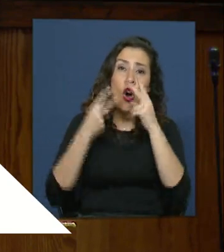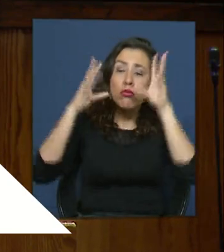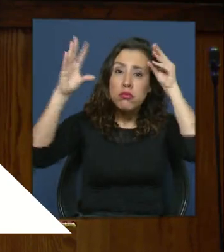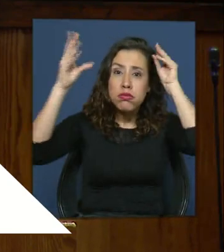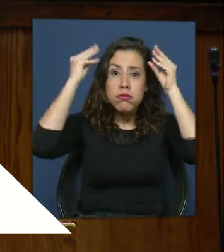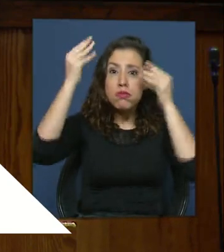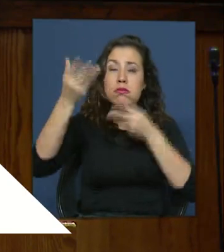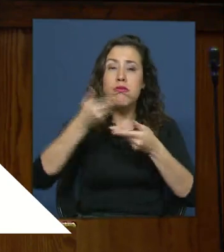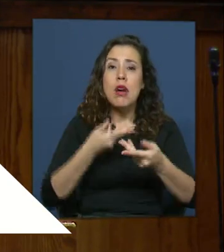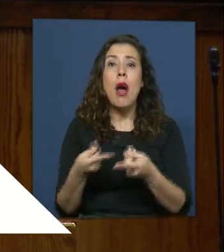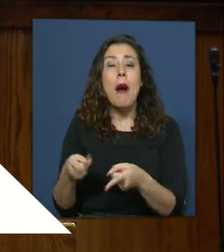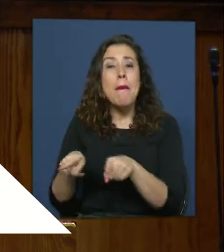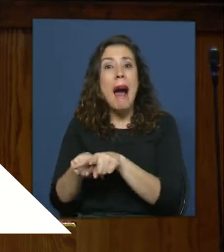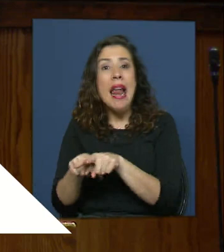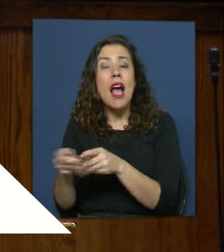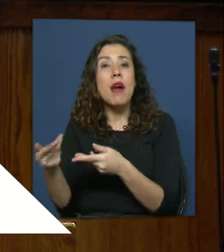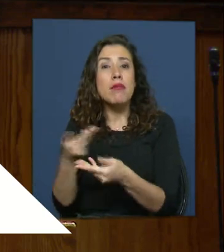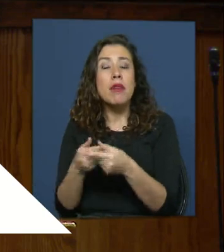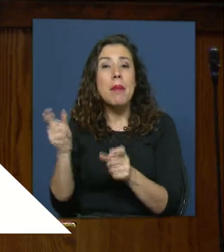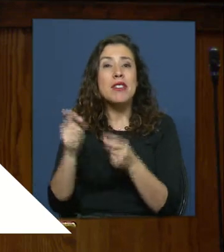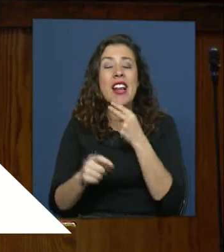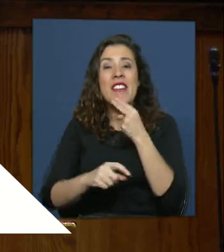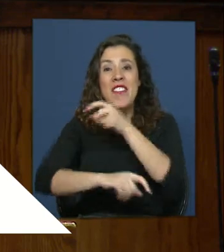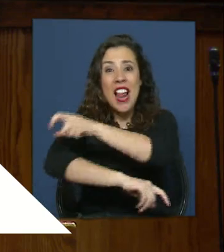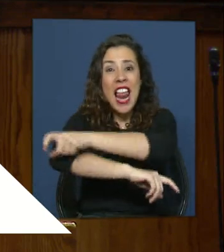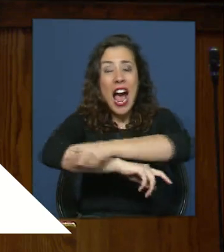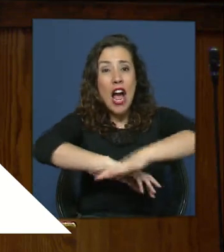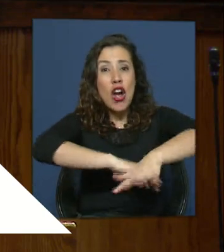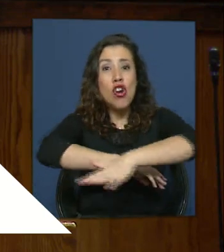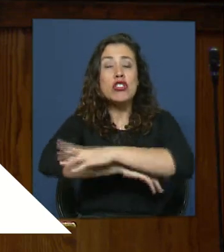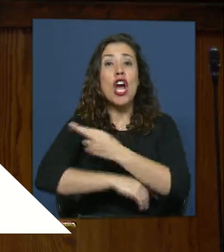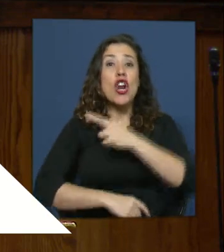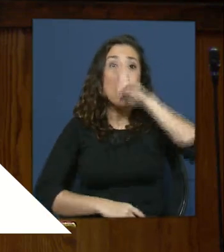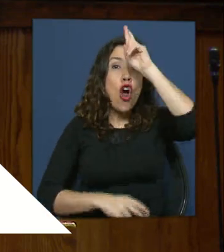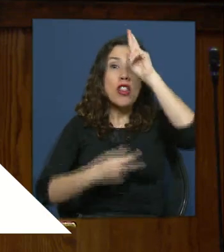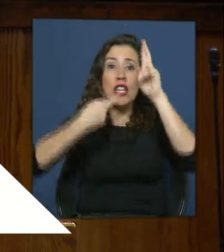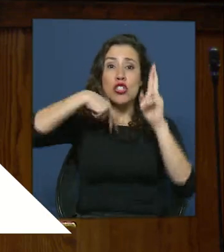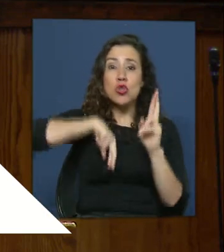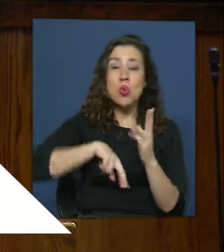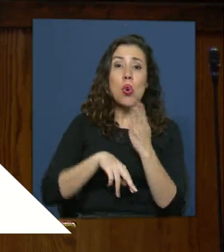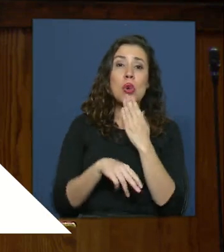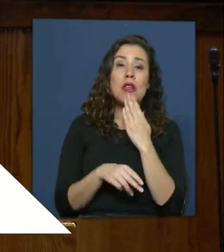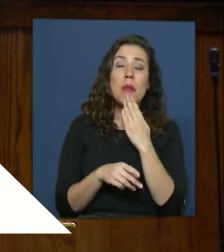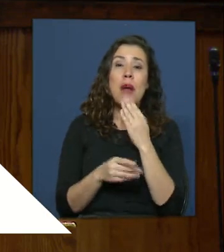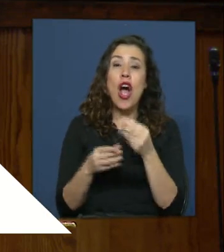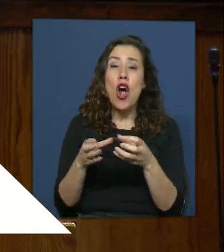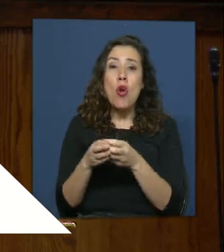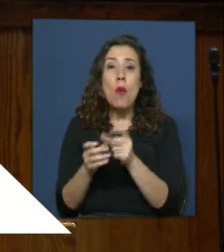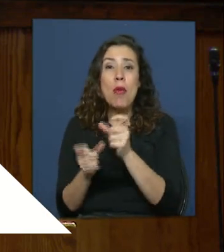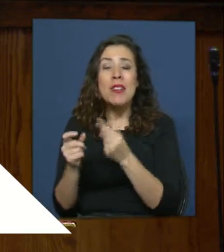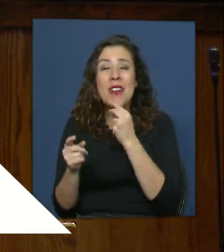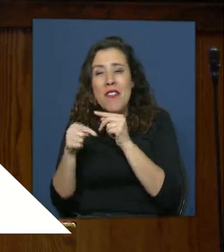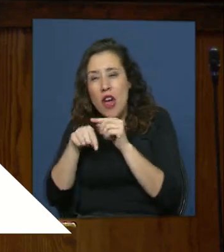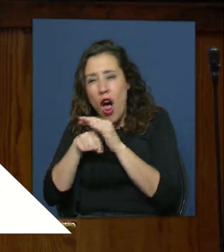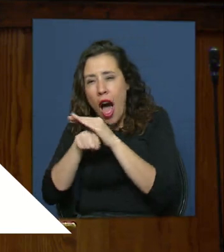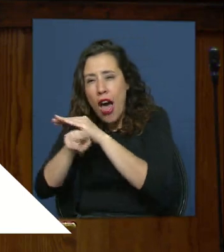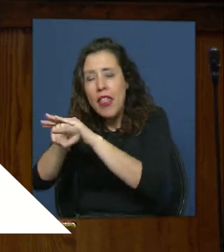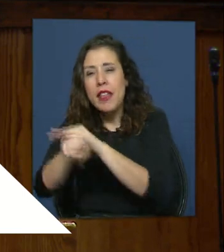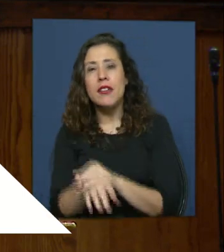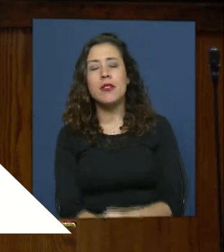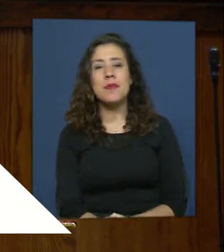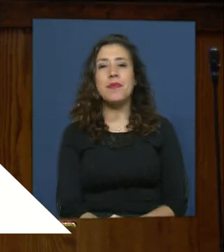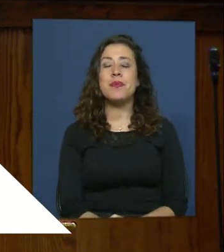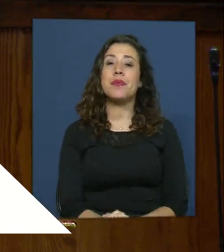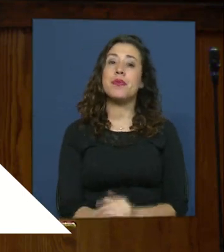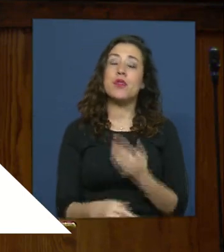parejas con grupos costeros de más al norte y de más al sur, así como con grupos interiores. Durante el